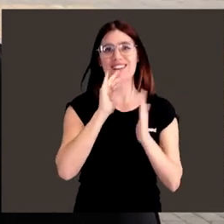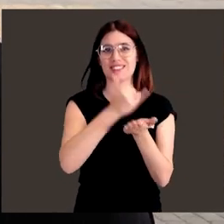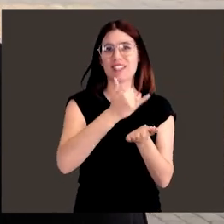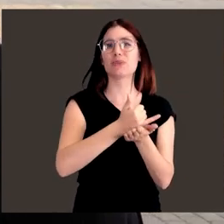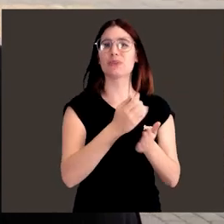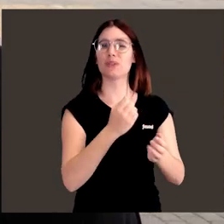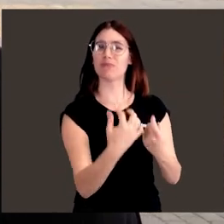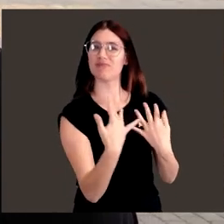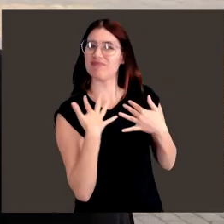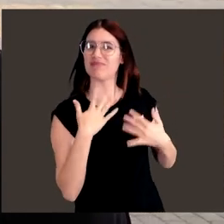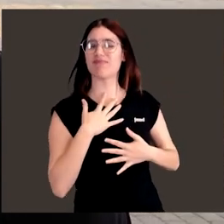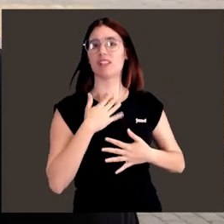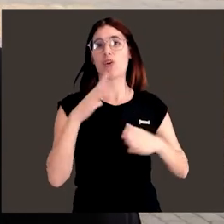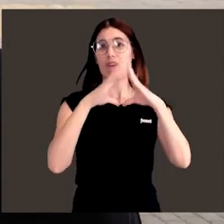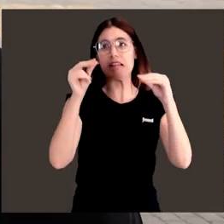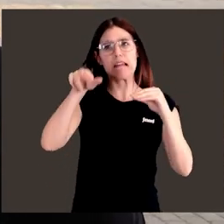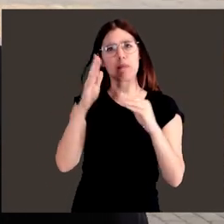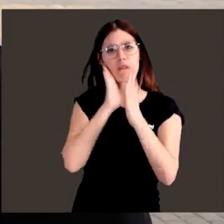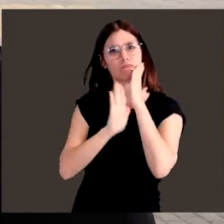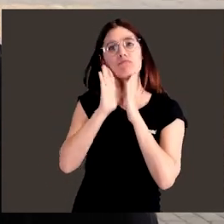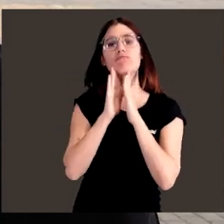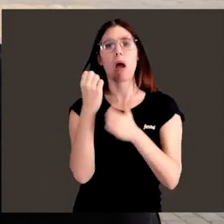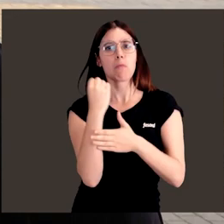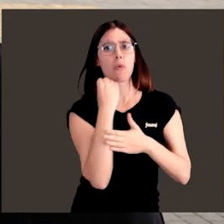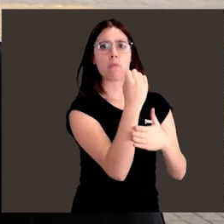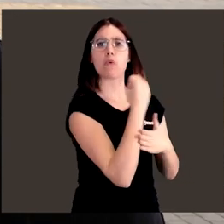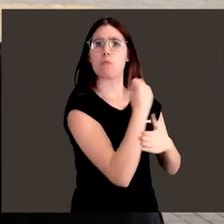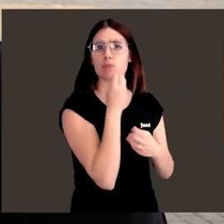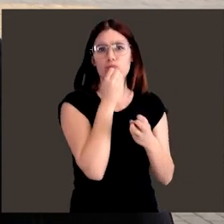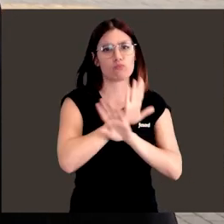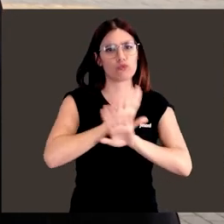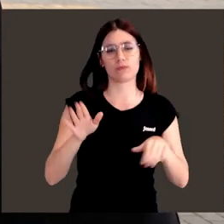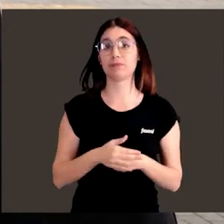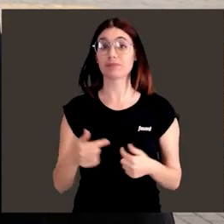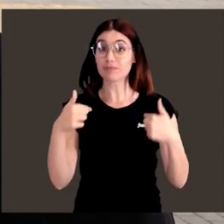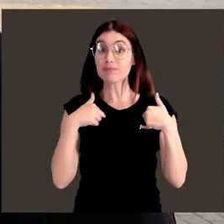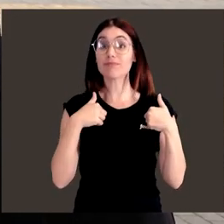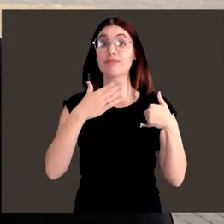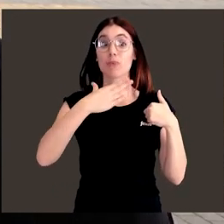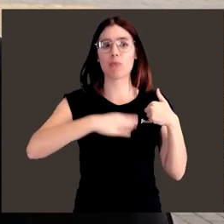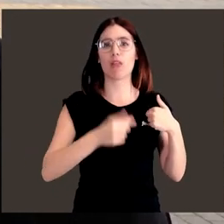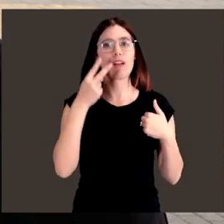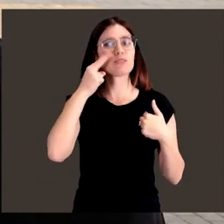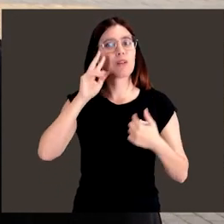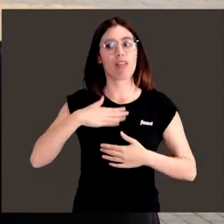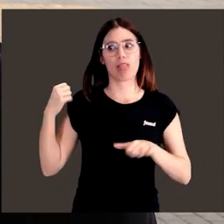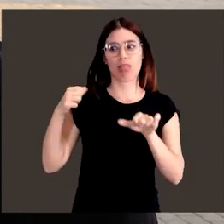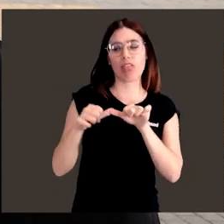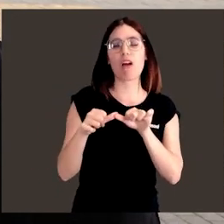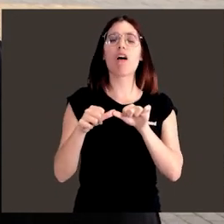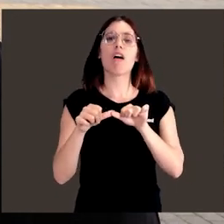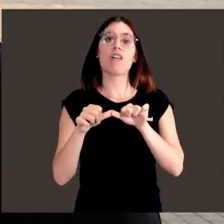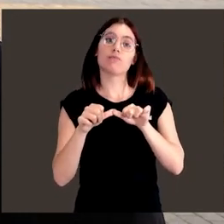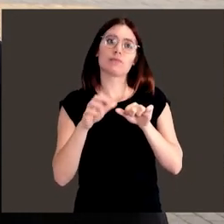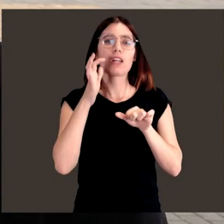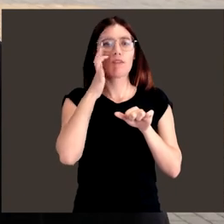instituto, por parte de la universidad, el apoyo que me han brindado. Ha hecho que toda la experiencia,